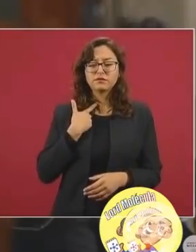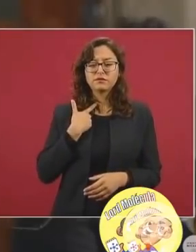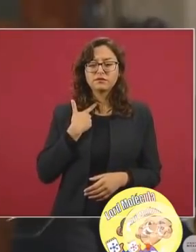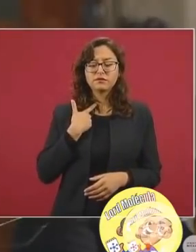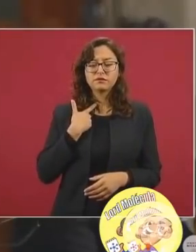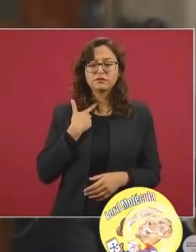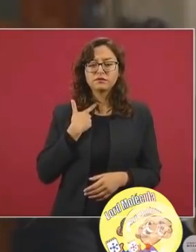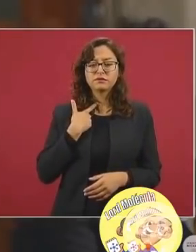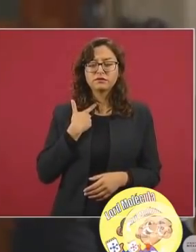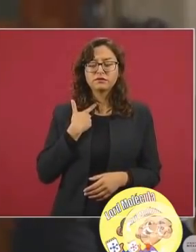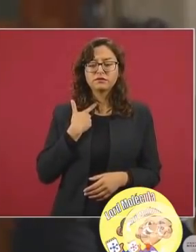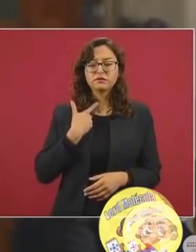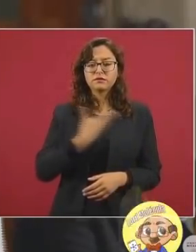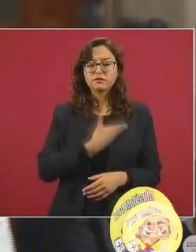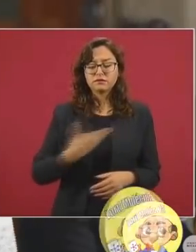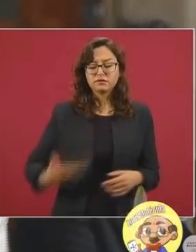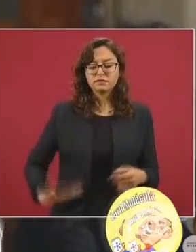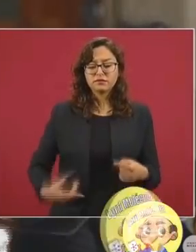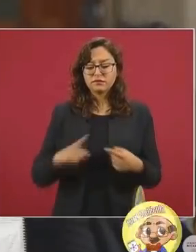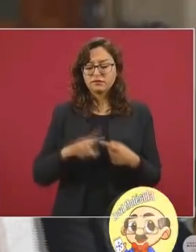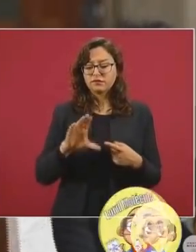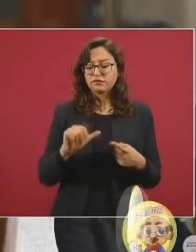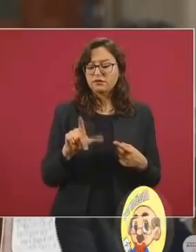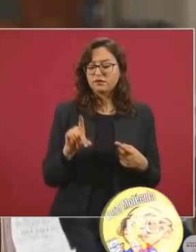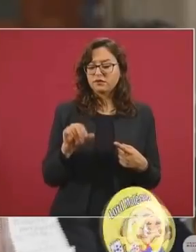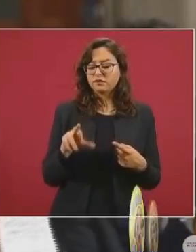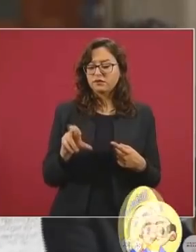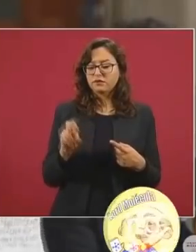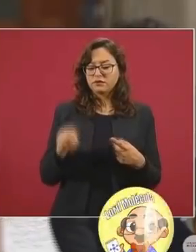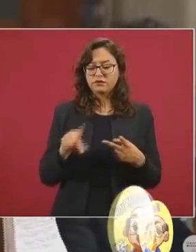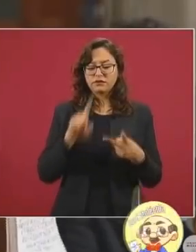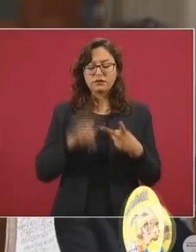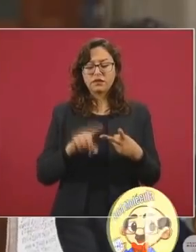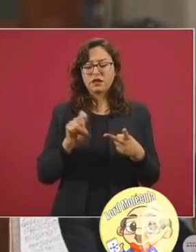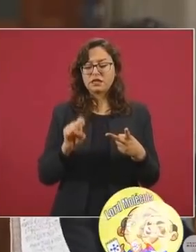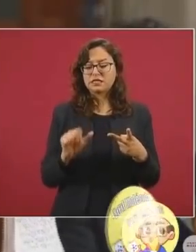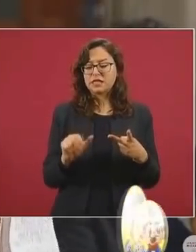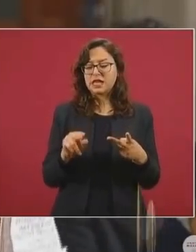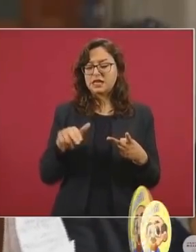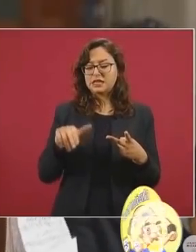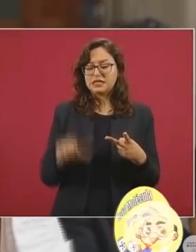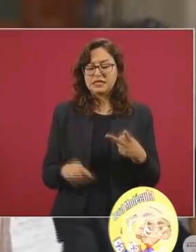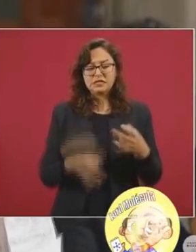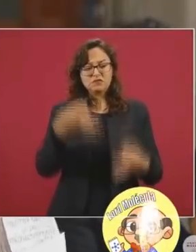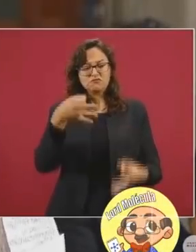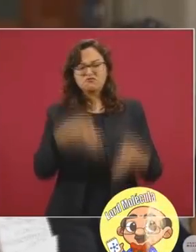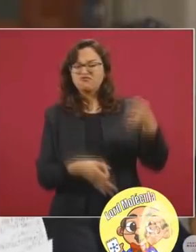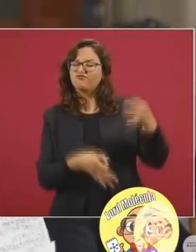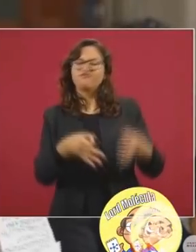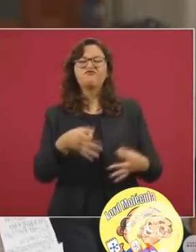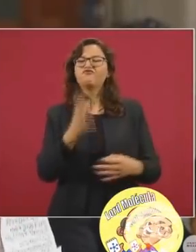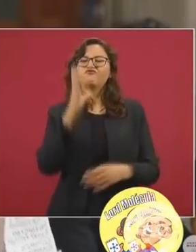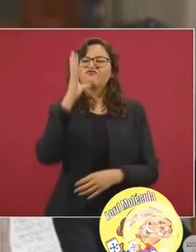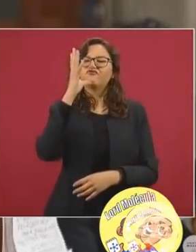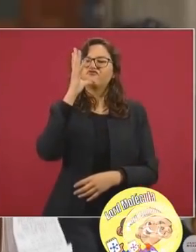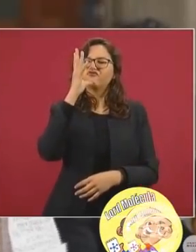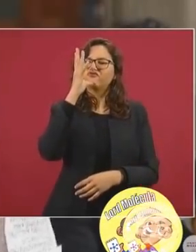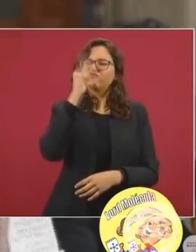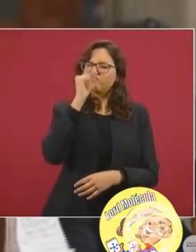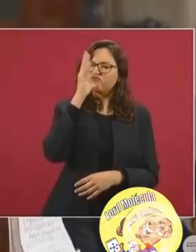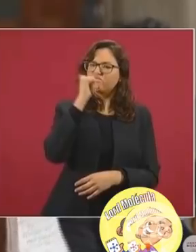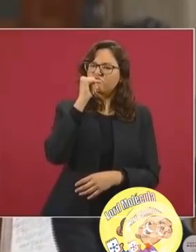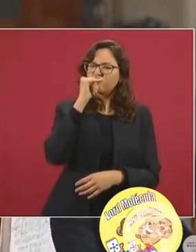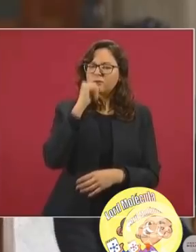de oposición metan este nuevo elemento cuando tenemos problemas de COVID, cuando tenemos problemas